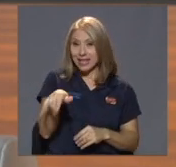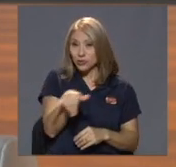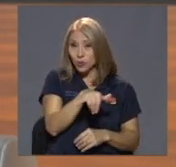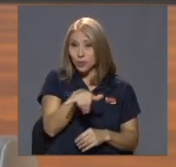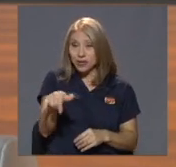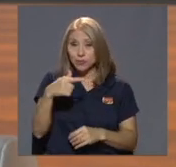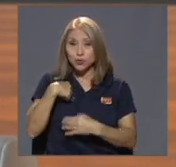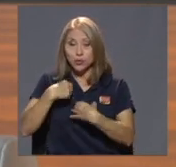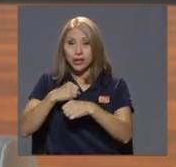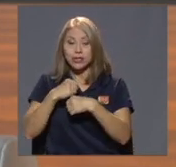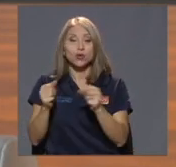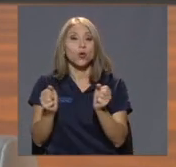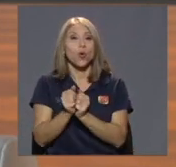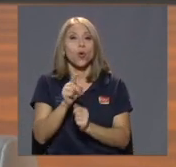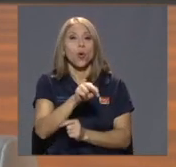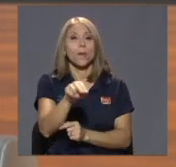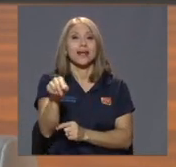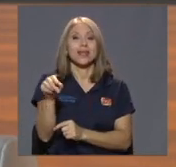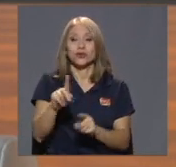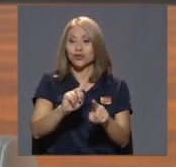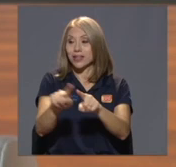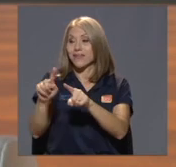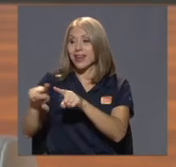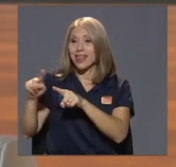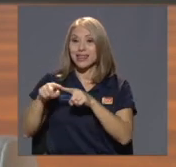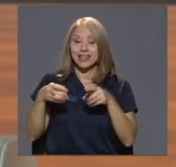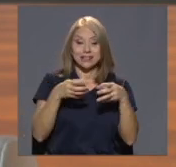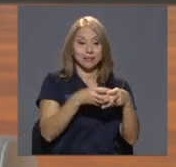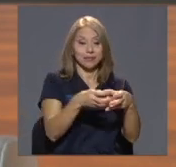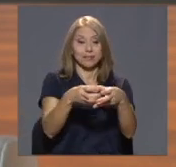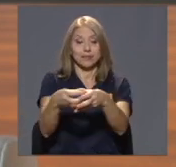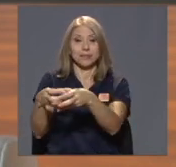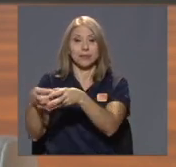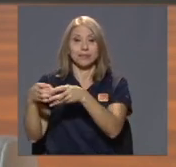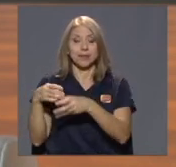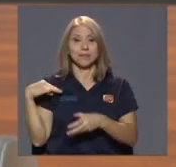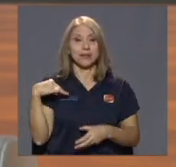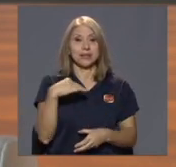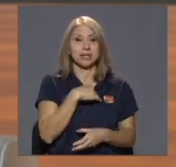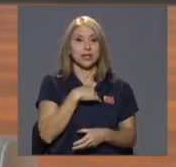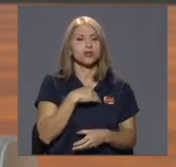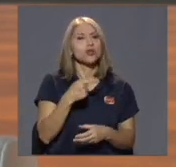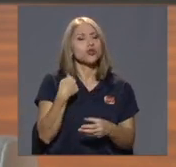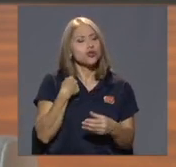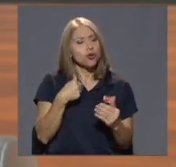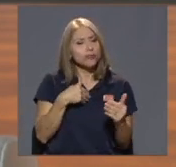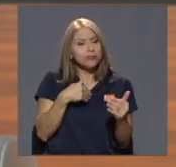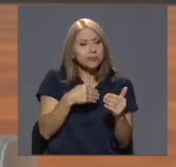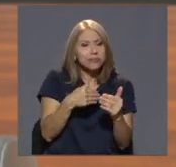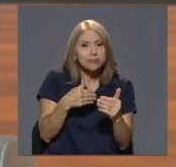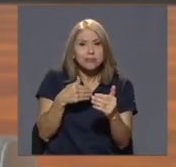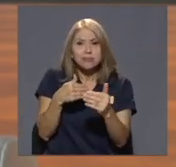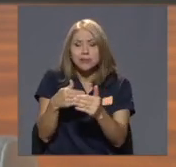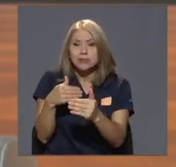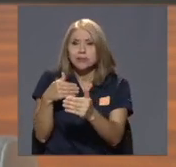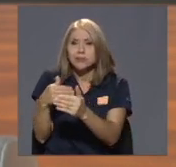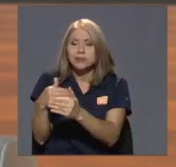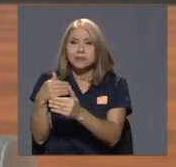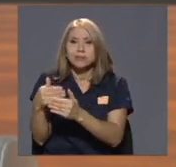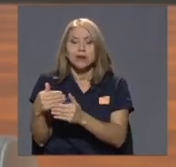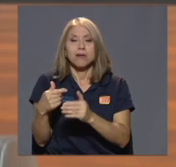de gabinete, mis compañeras de gabinete, acercarme y ser y hacer visibilizarme